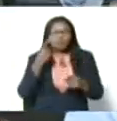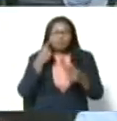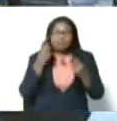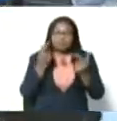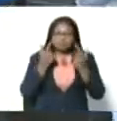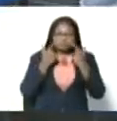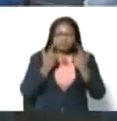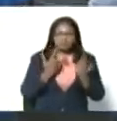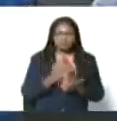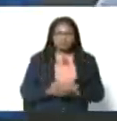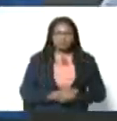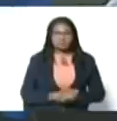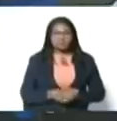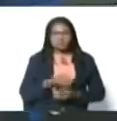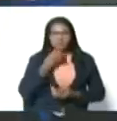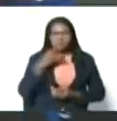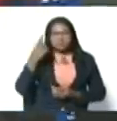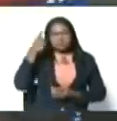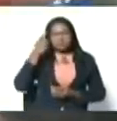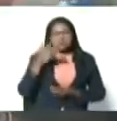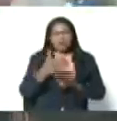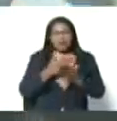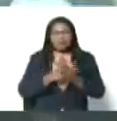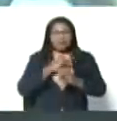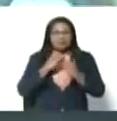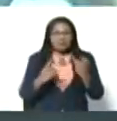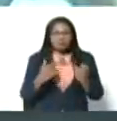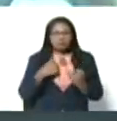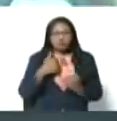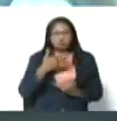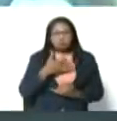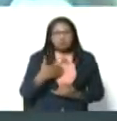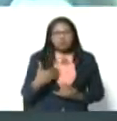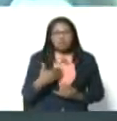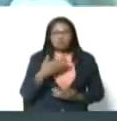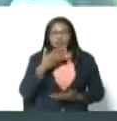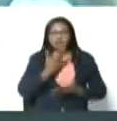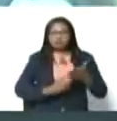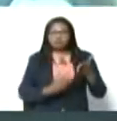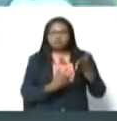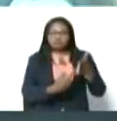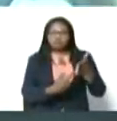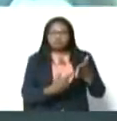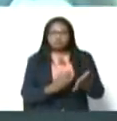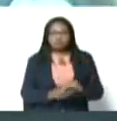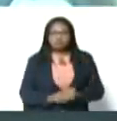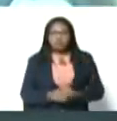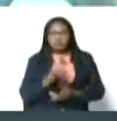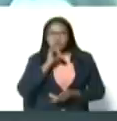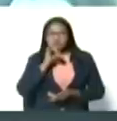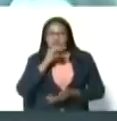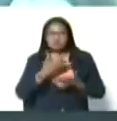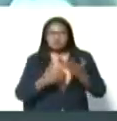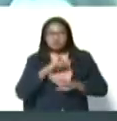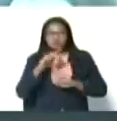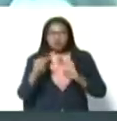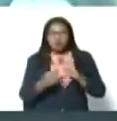ustedes, buen día. Antes de terminar, yo quiero rendir el informe.